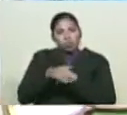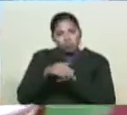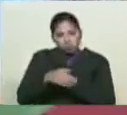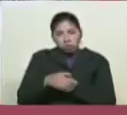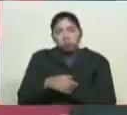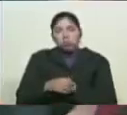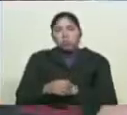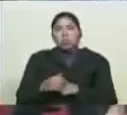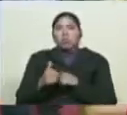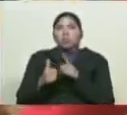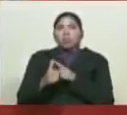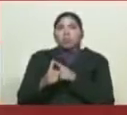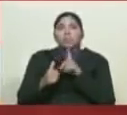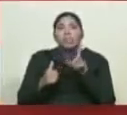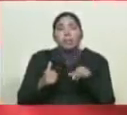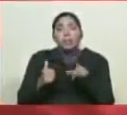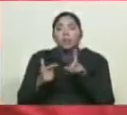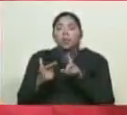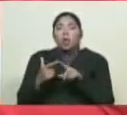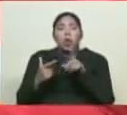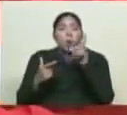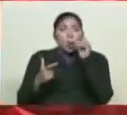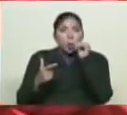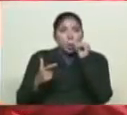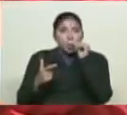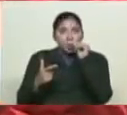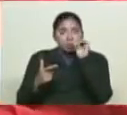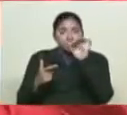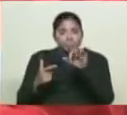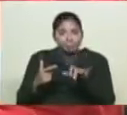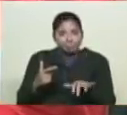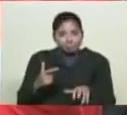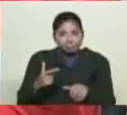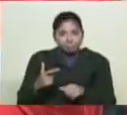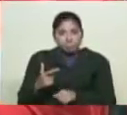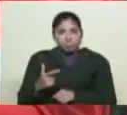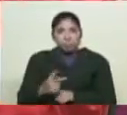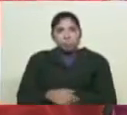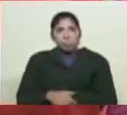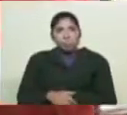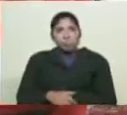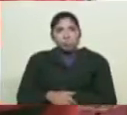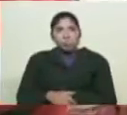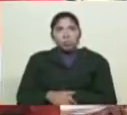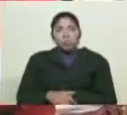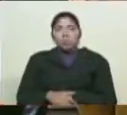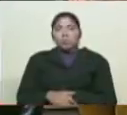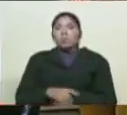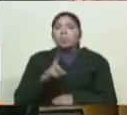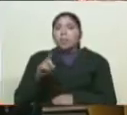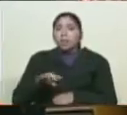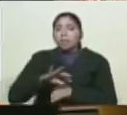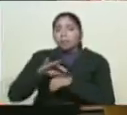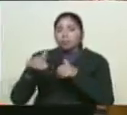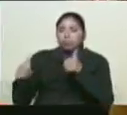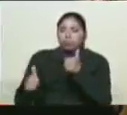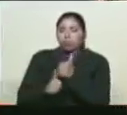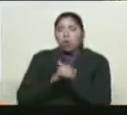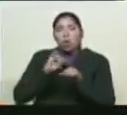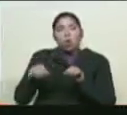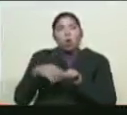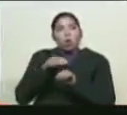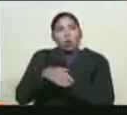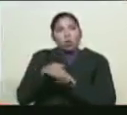Comunista de Venezuela, así como también Osvaldo Ramos, secretario de Ideología. Lo acompaña en esta hora el vicepresidente para la Comunicación y la Información, Jorge